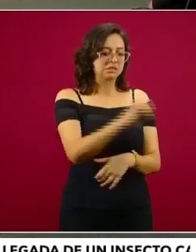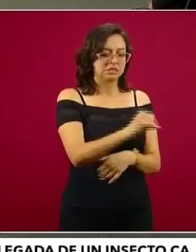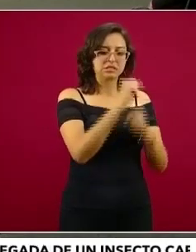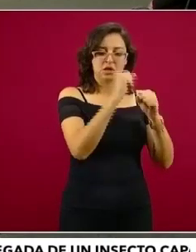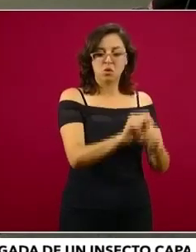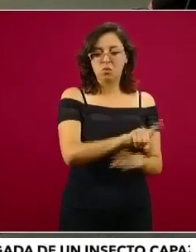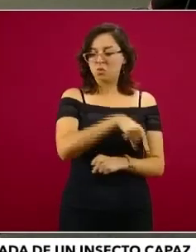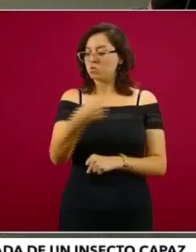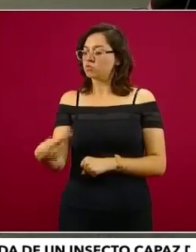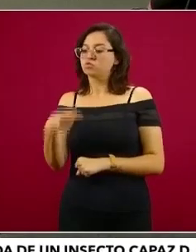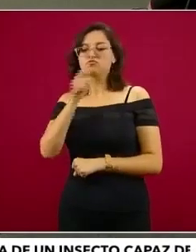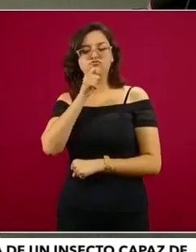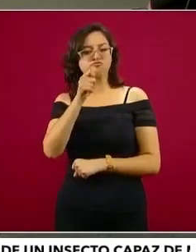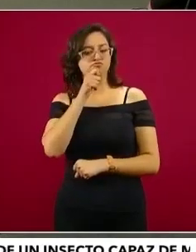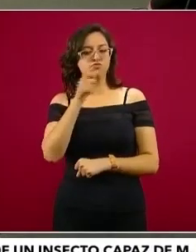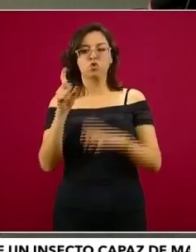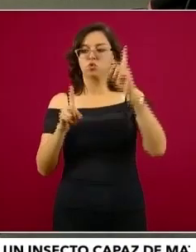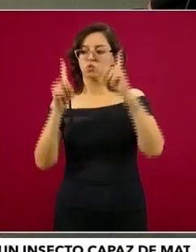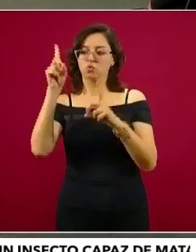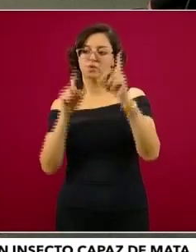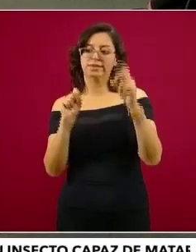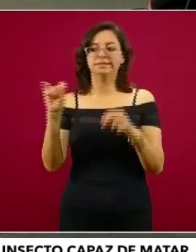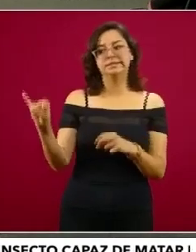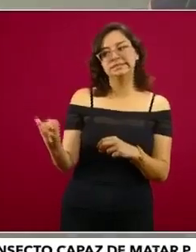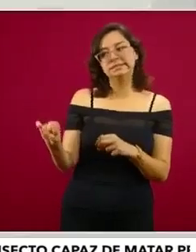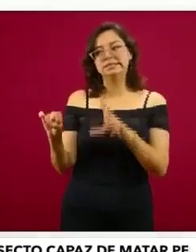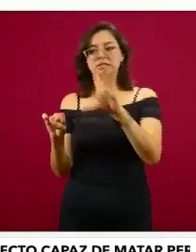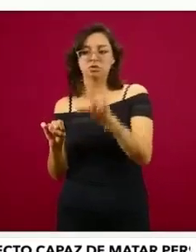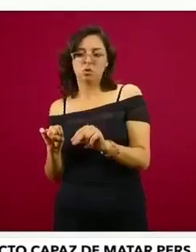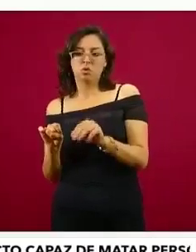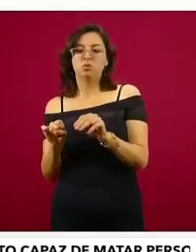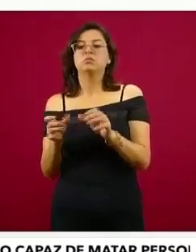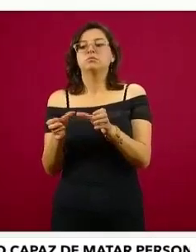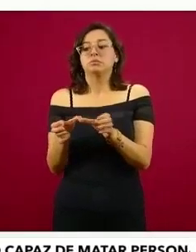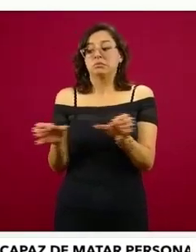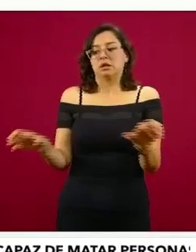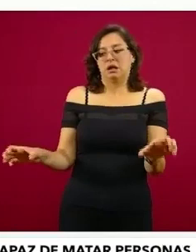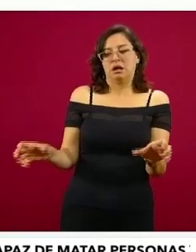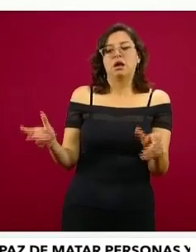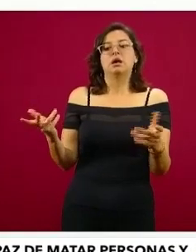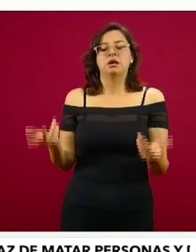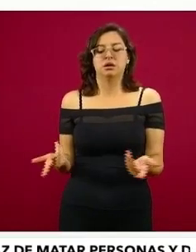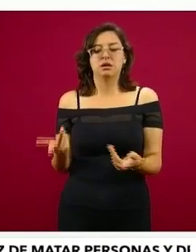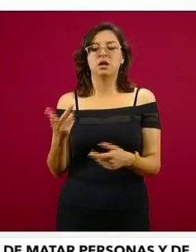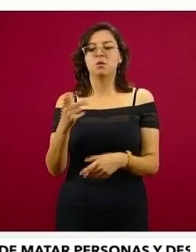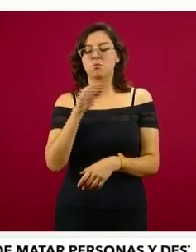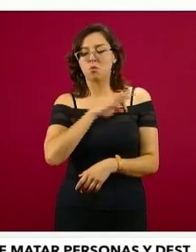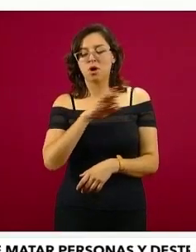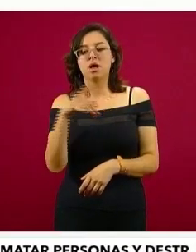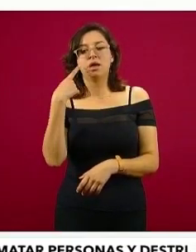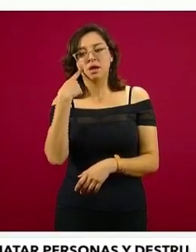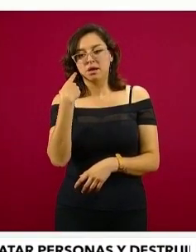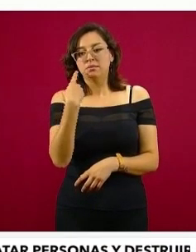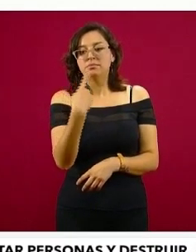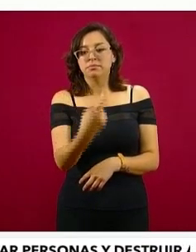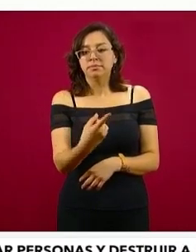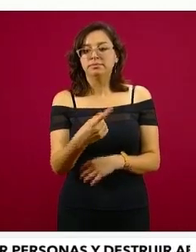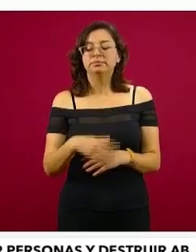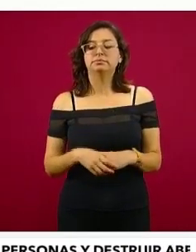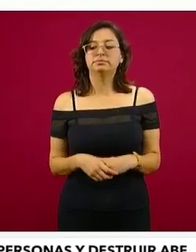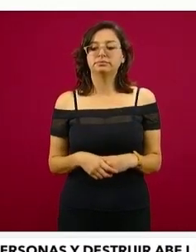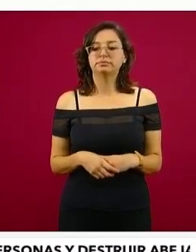sospechosos siguen siendo el naranja claro, los confirmados son ahora el color guinda o rojo oscuro, y